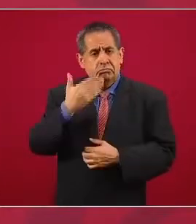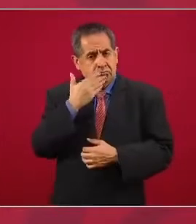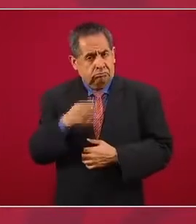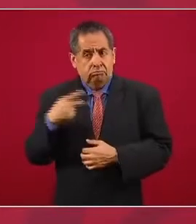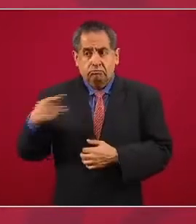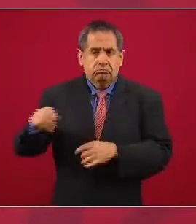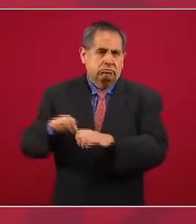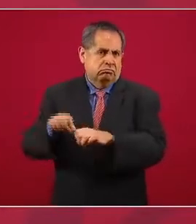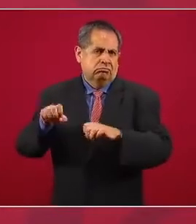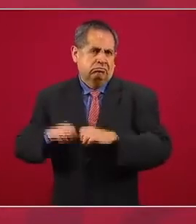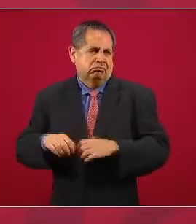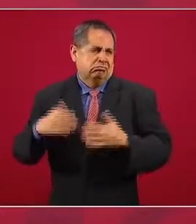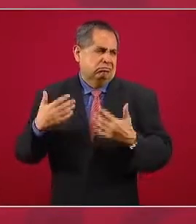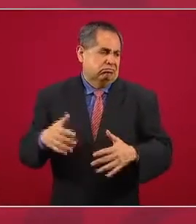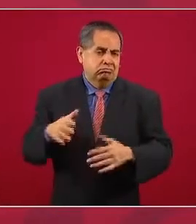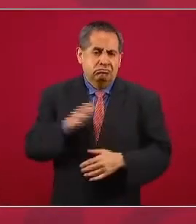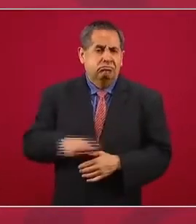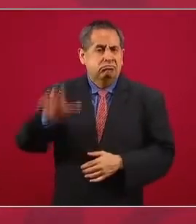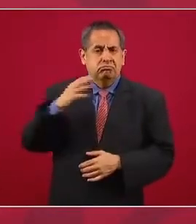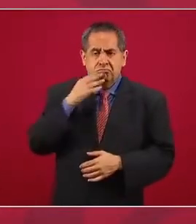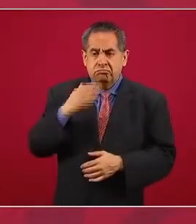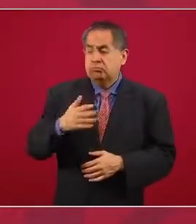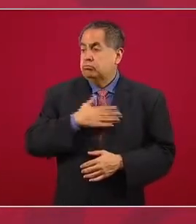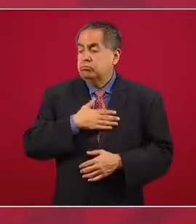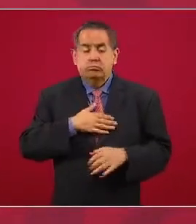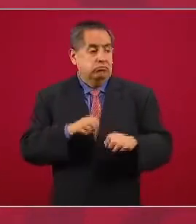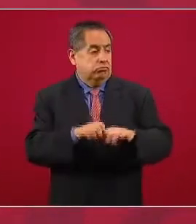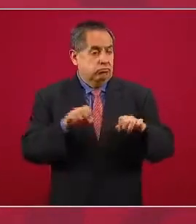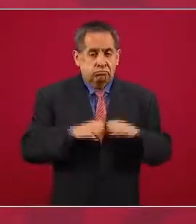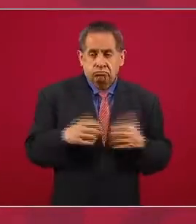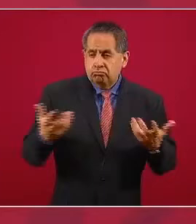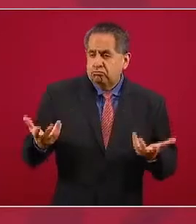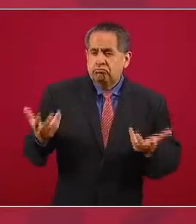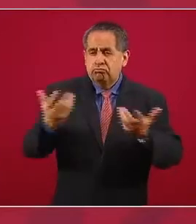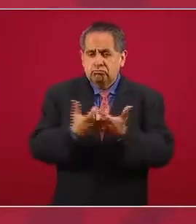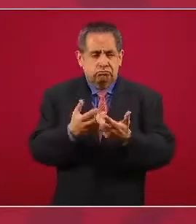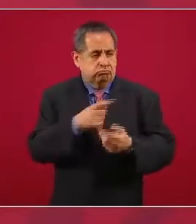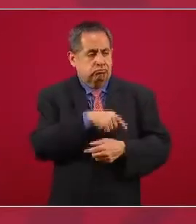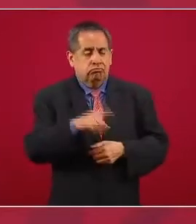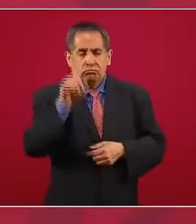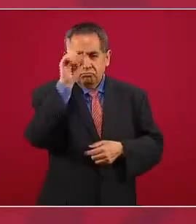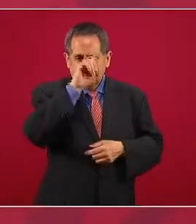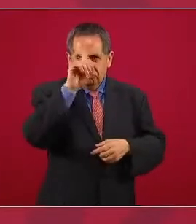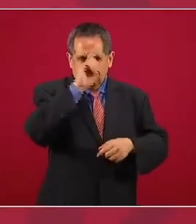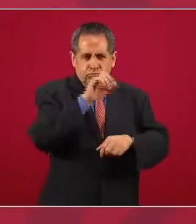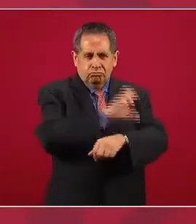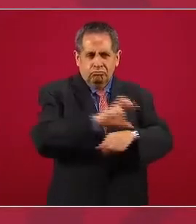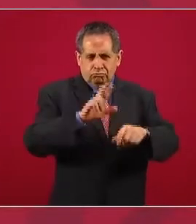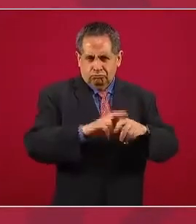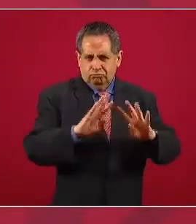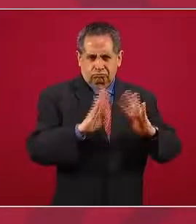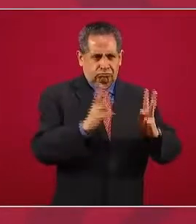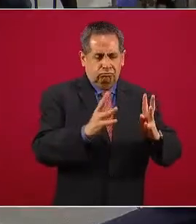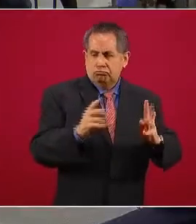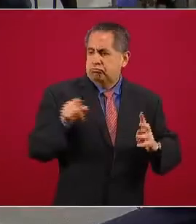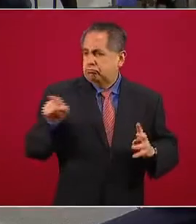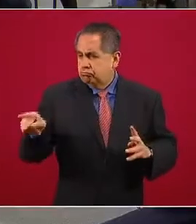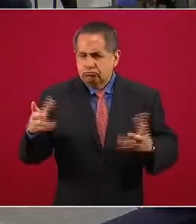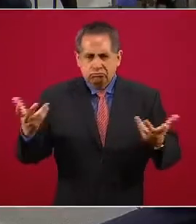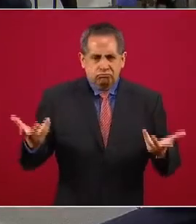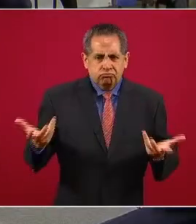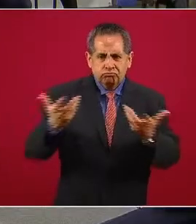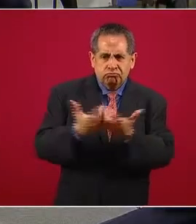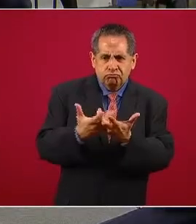ese equipo, igual que el que me acompañó, nos acompañó en el Consejo Coordinador, para tratar de encontrar